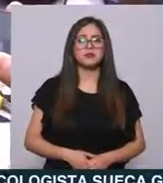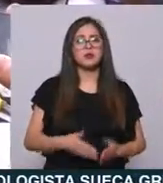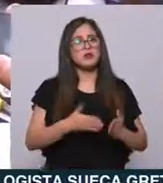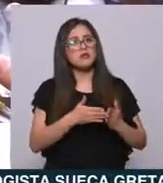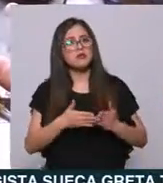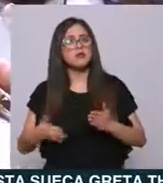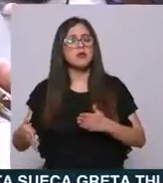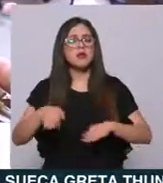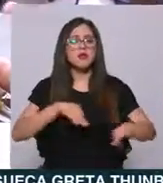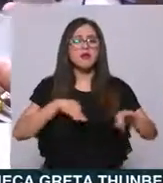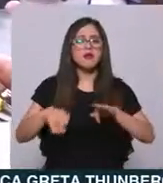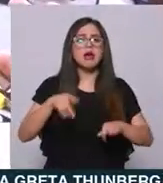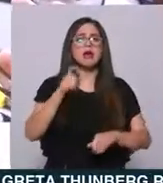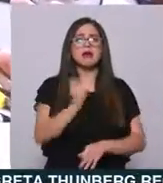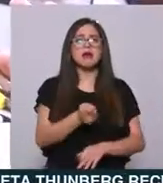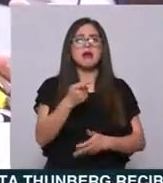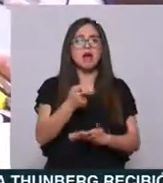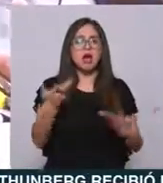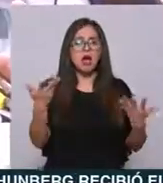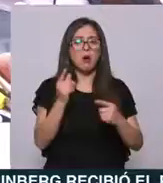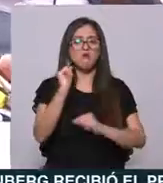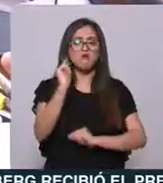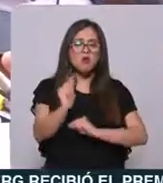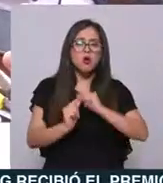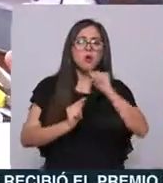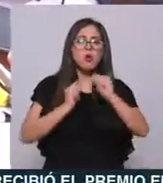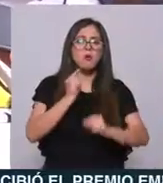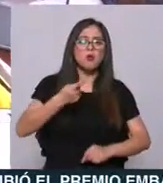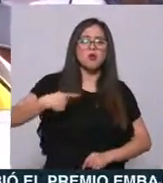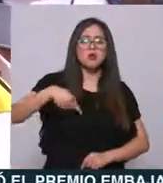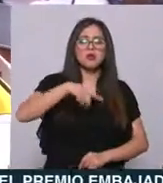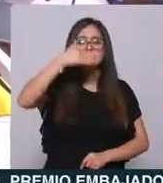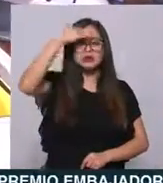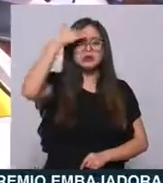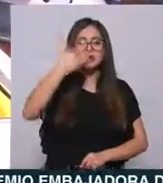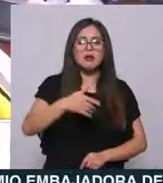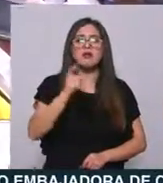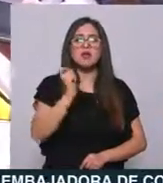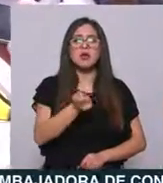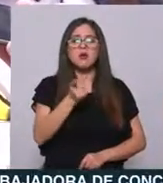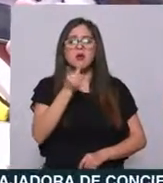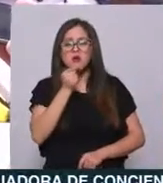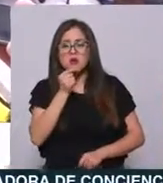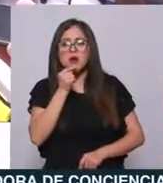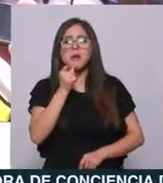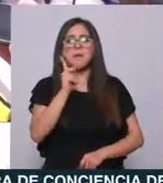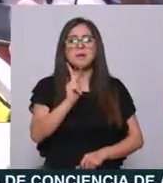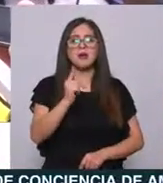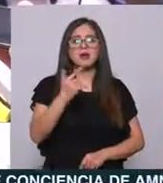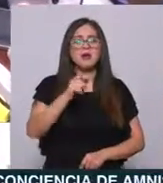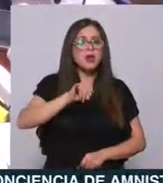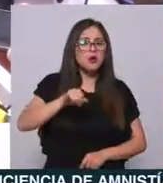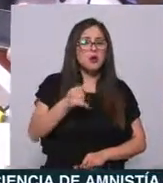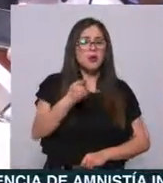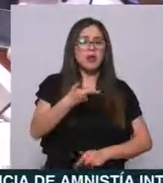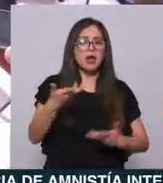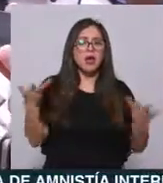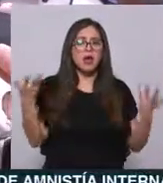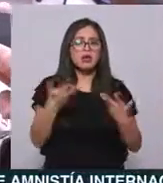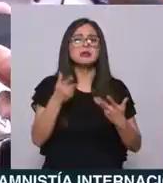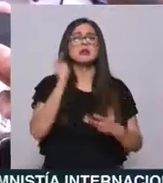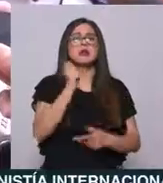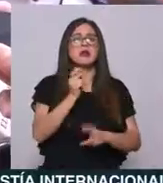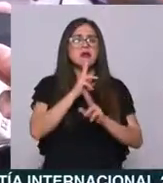cabo acciones que nos permiten ir construyendo las capacidades que la policía y la procuraduría necesitan para